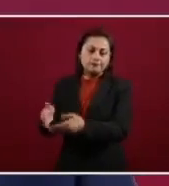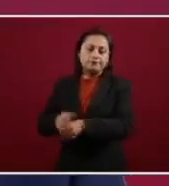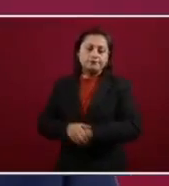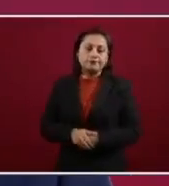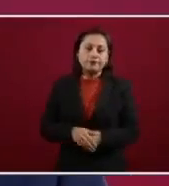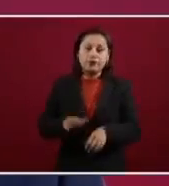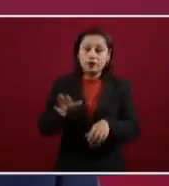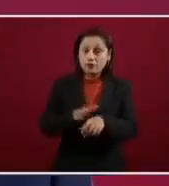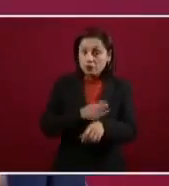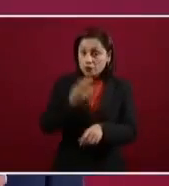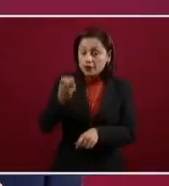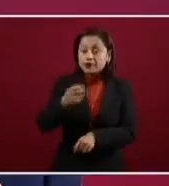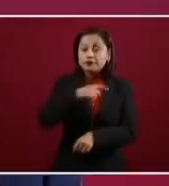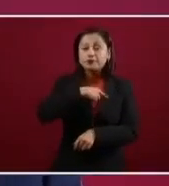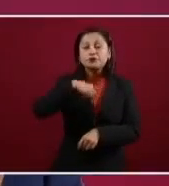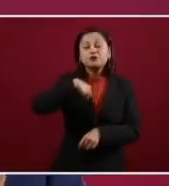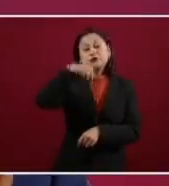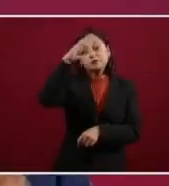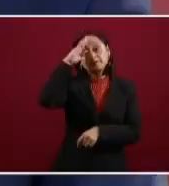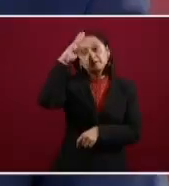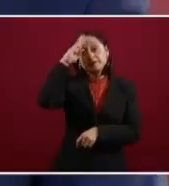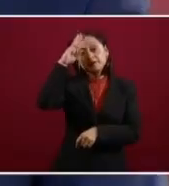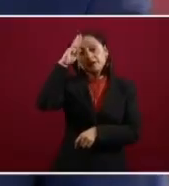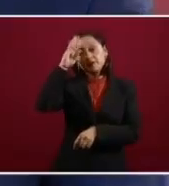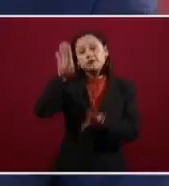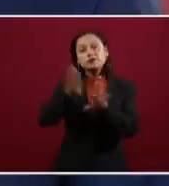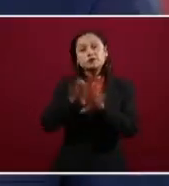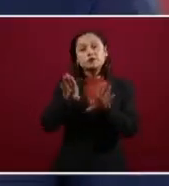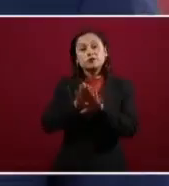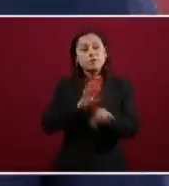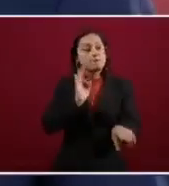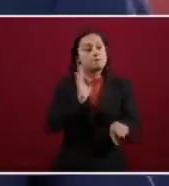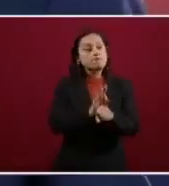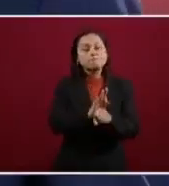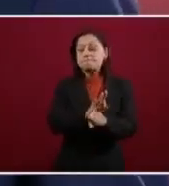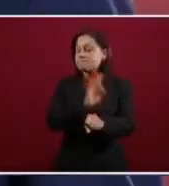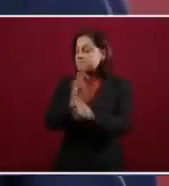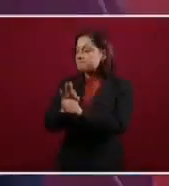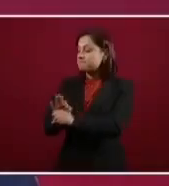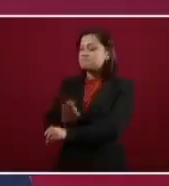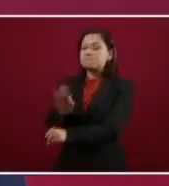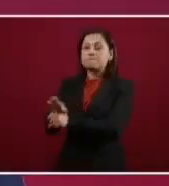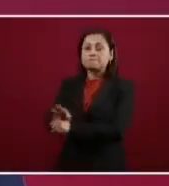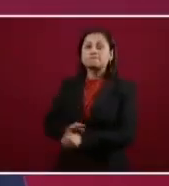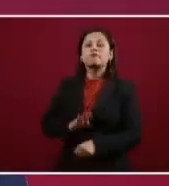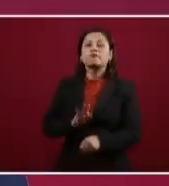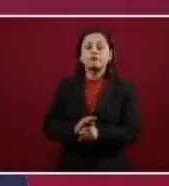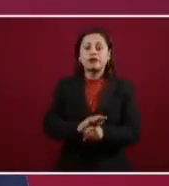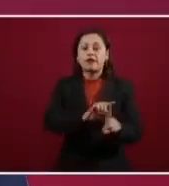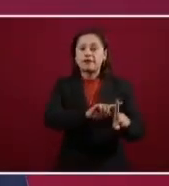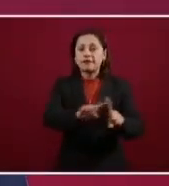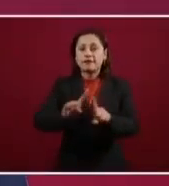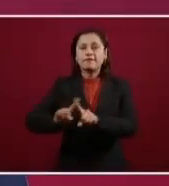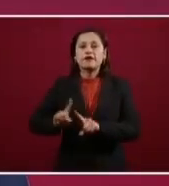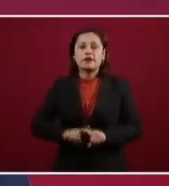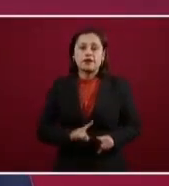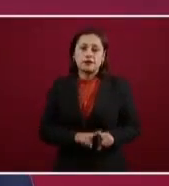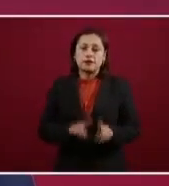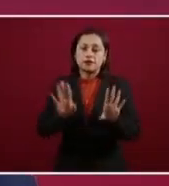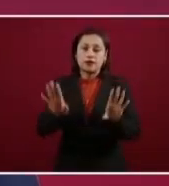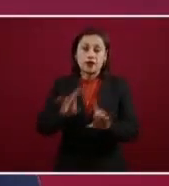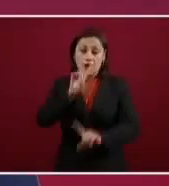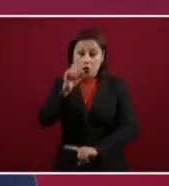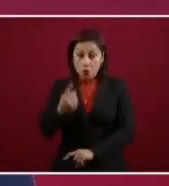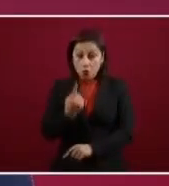no es sólo una decisión en materia de seguridad pública